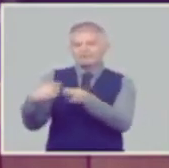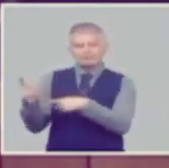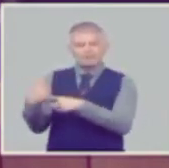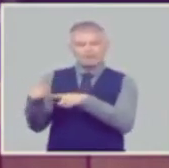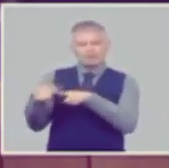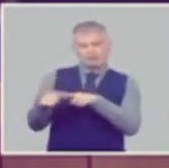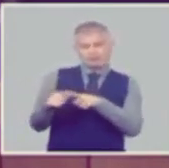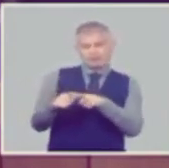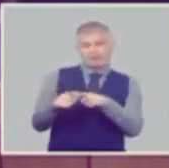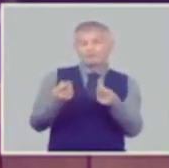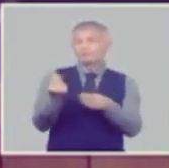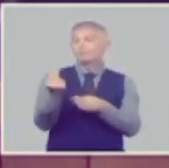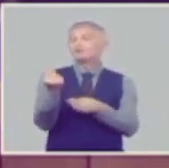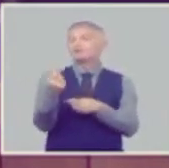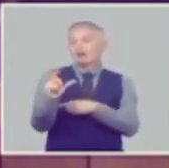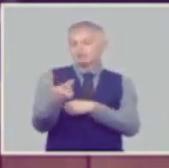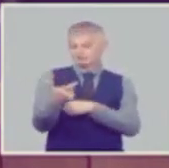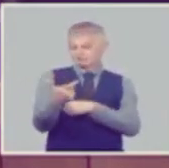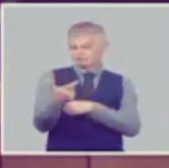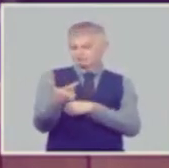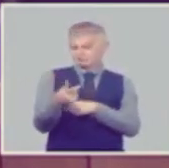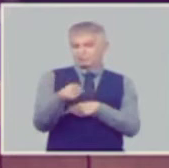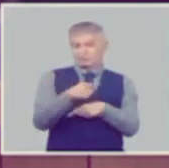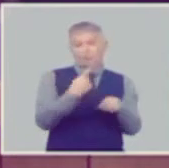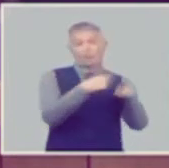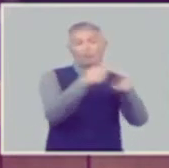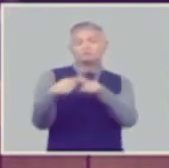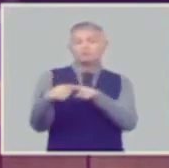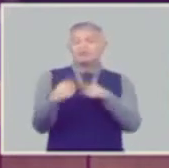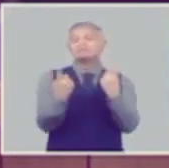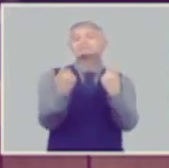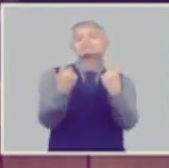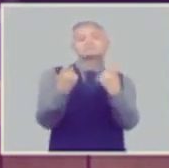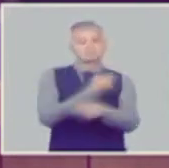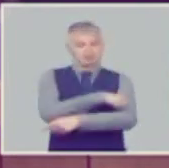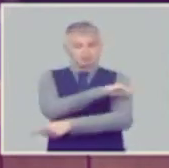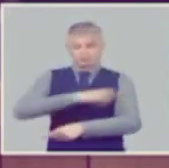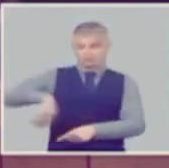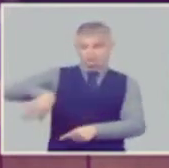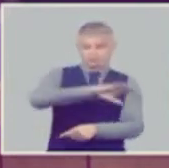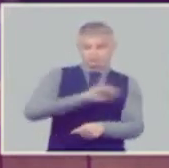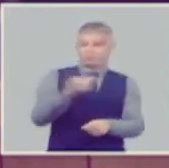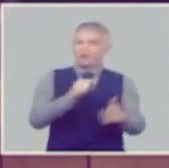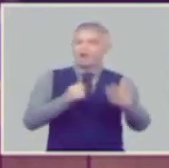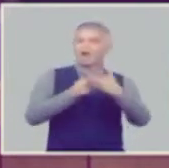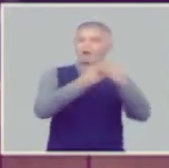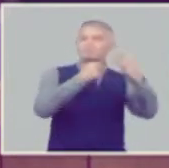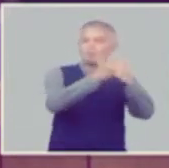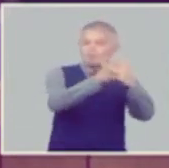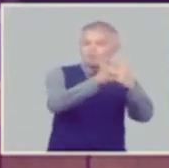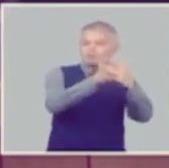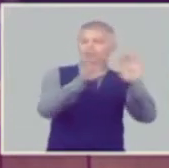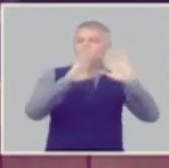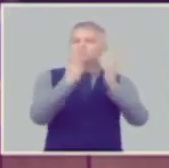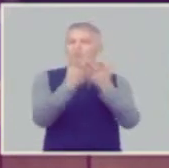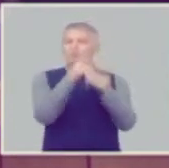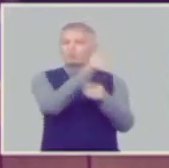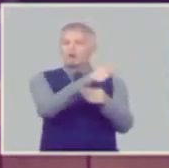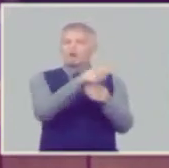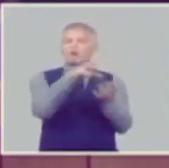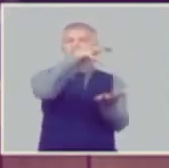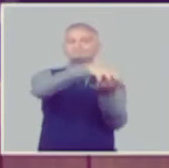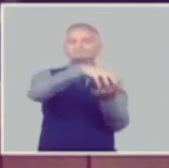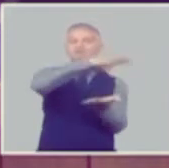productos de amplia demanda. Se priorizará igualmente el impulso a las inversiones en la zona especial de desarrollo Mariel y